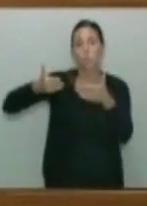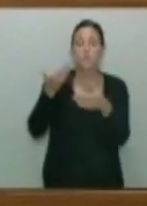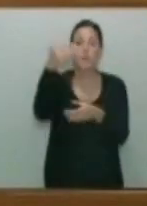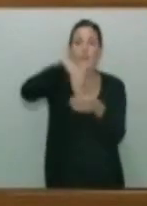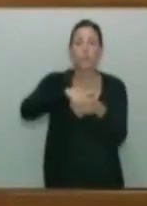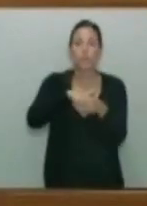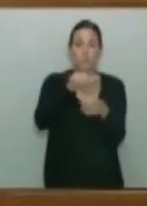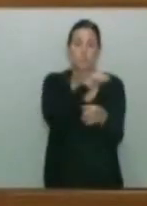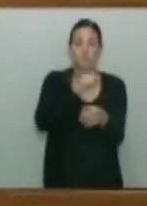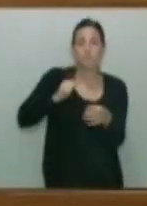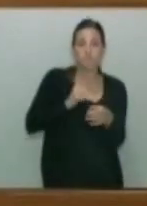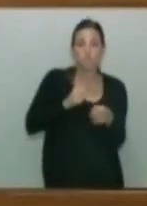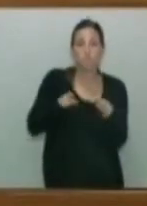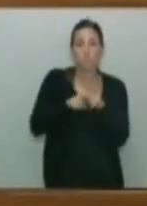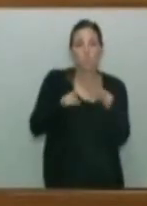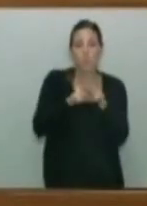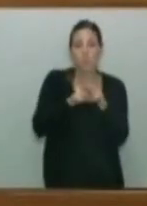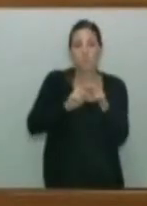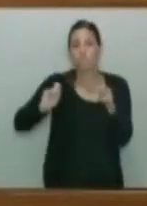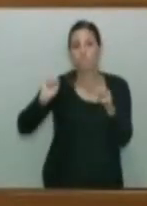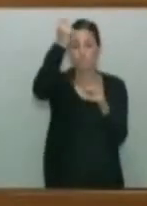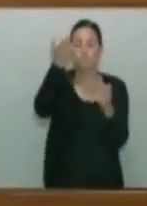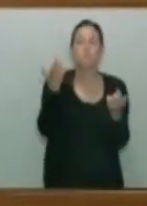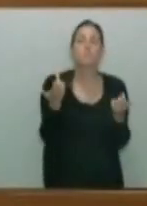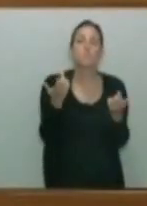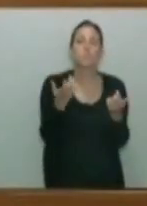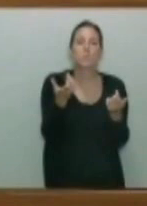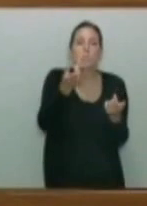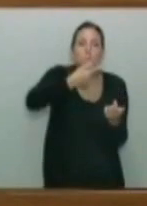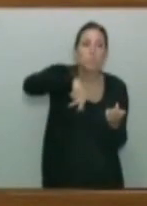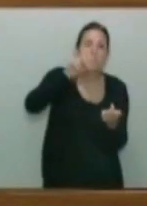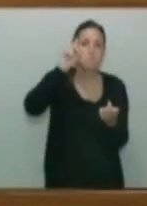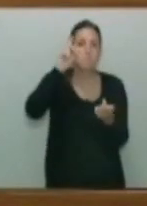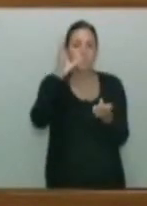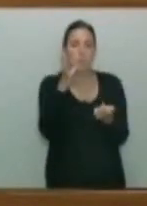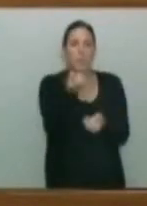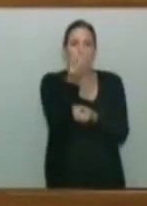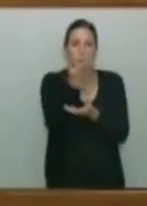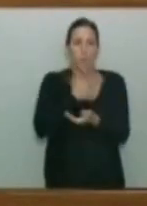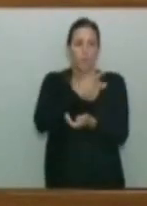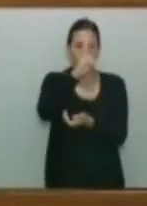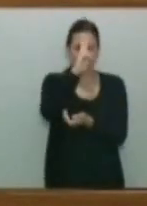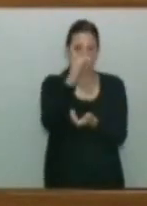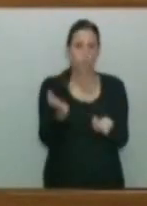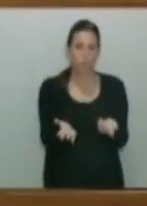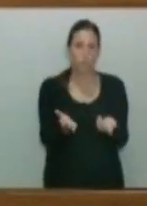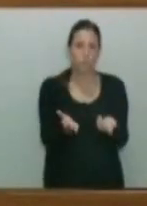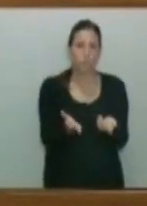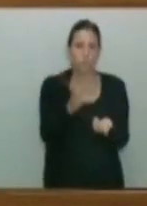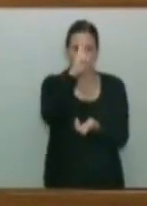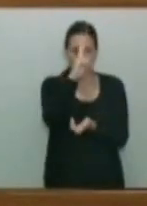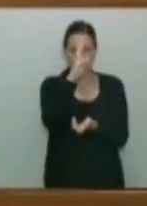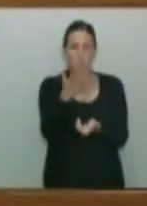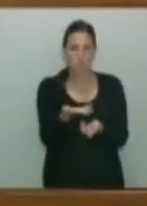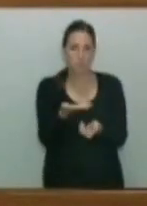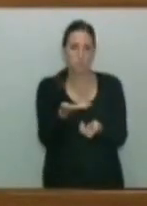batimos todos los récords de abstención. No sé a ustedes, pero desde luego a nosotros ese es un dato que nos preocupa, y nos preocupa sobremanera. Nos preocupa que en